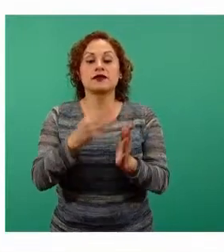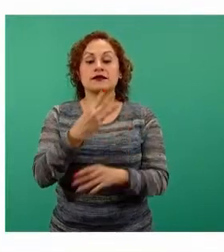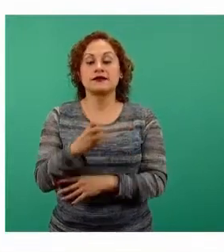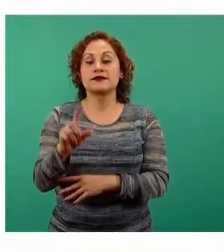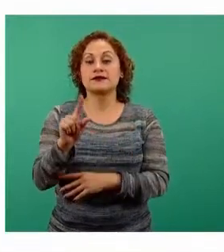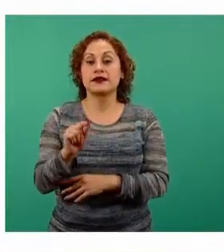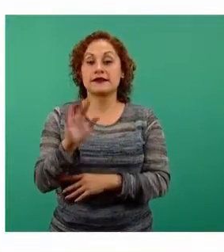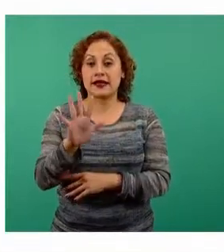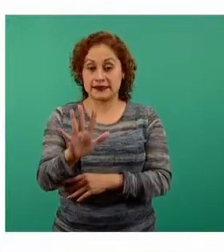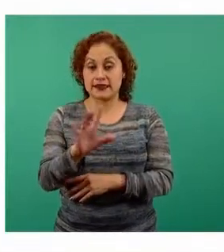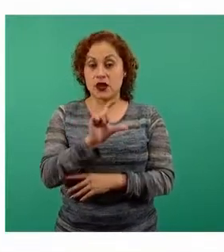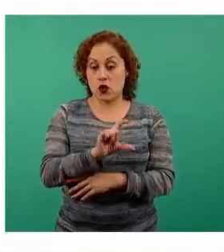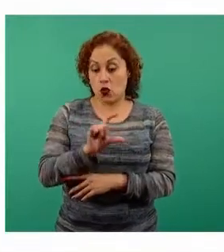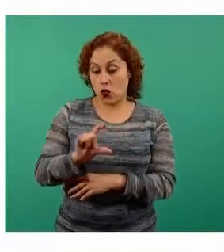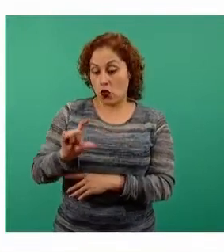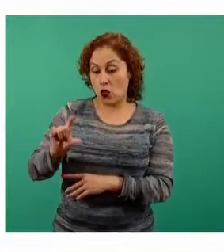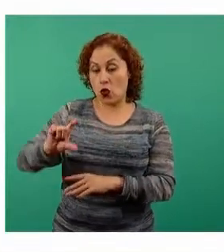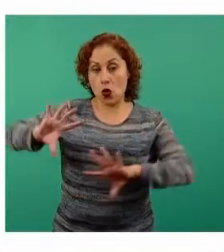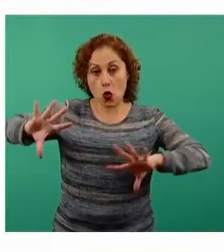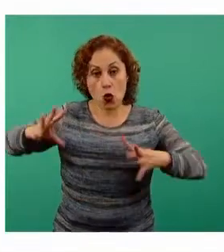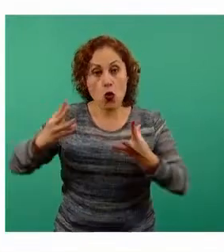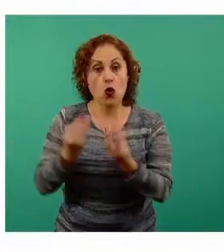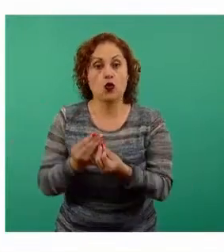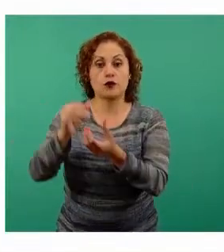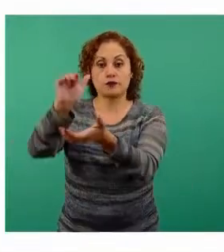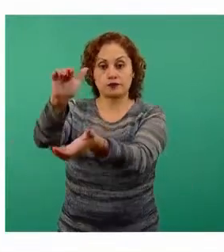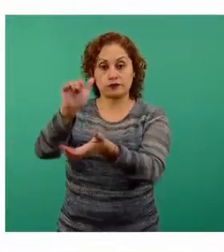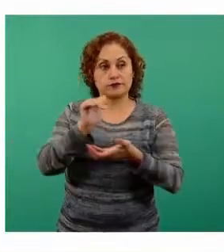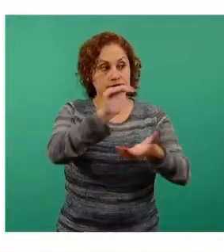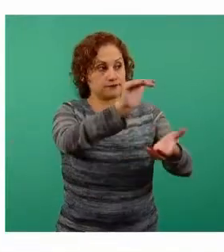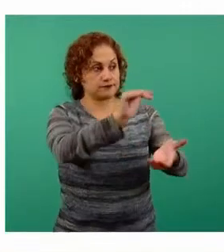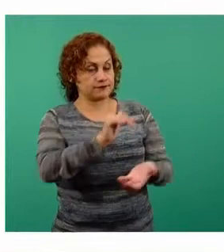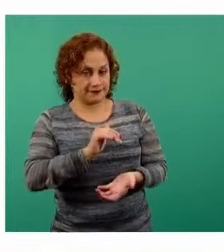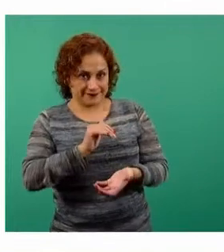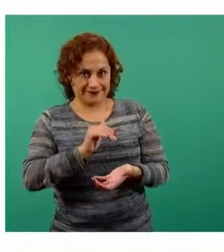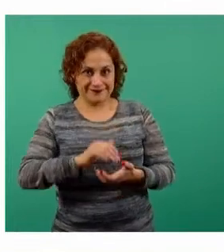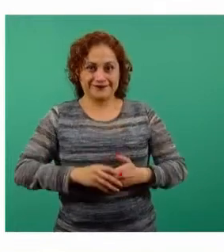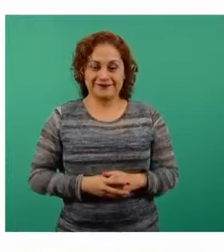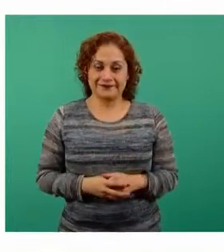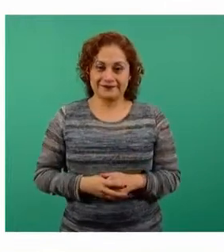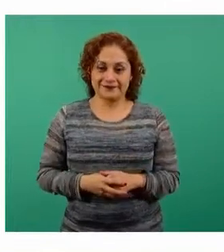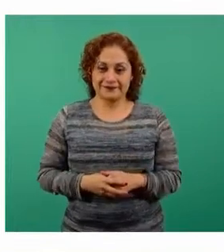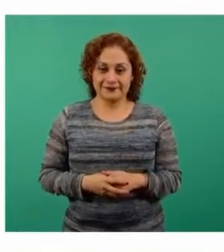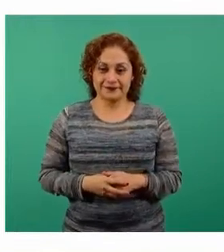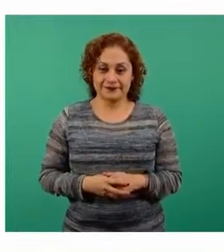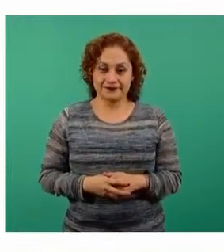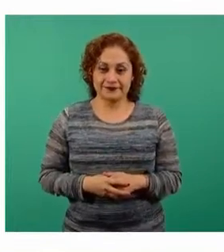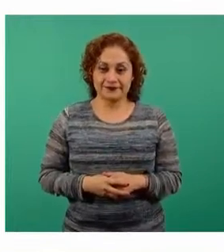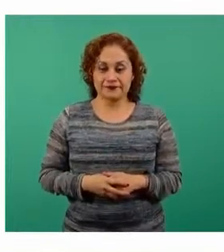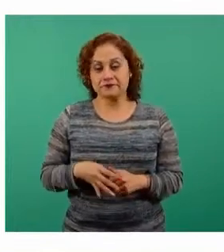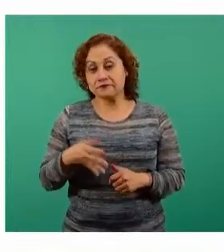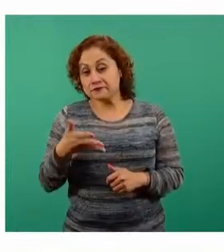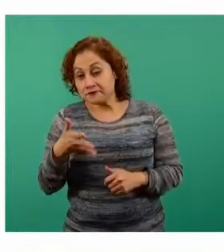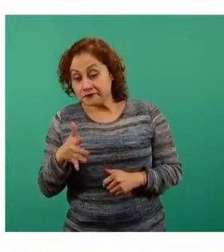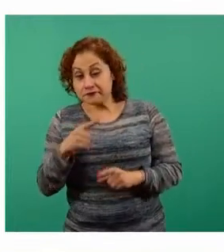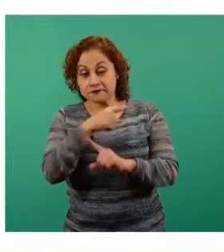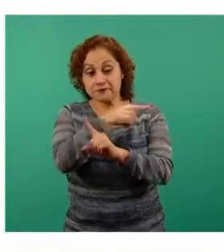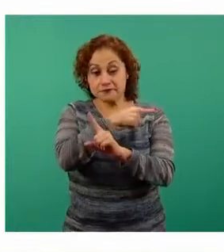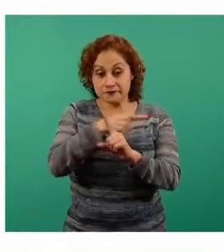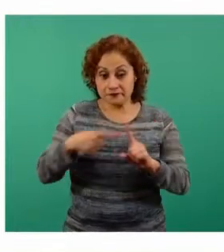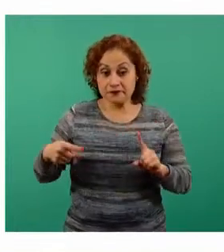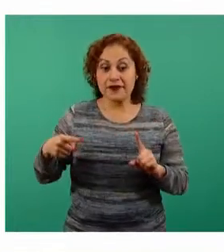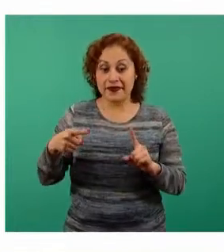6.492.375 son las dosis totales que hemos recibido al día de hoy y podemos ver que prácticamente la mitad de ellas son